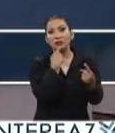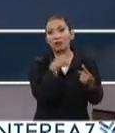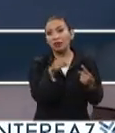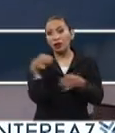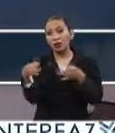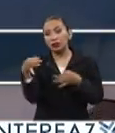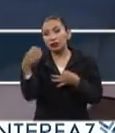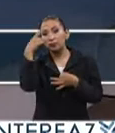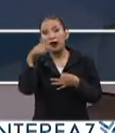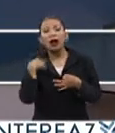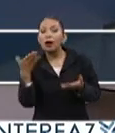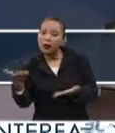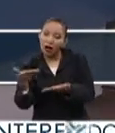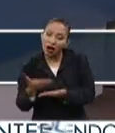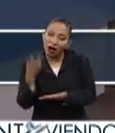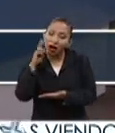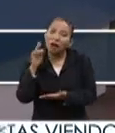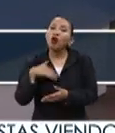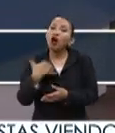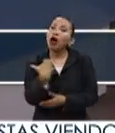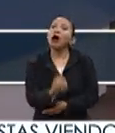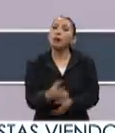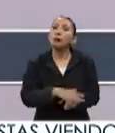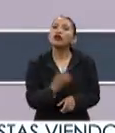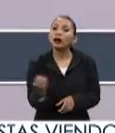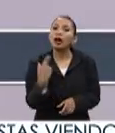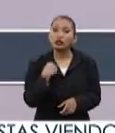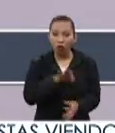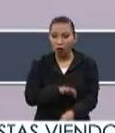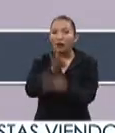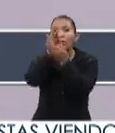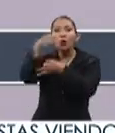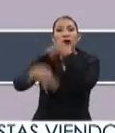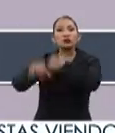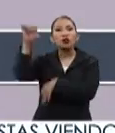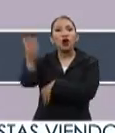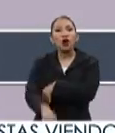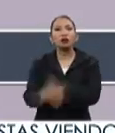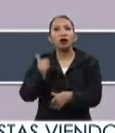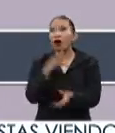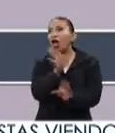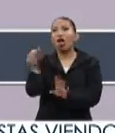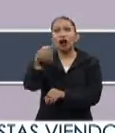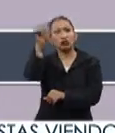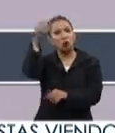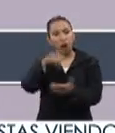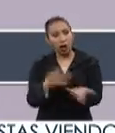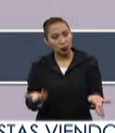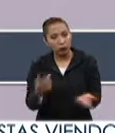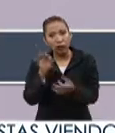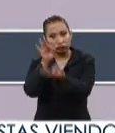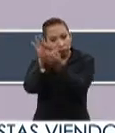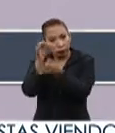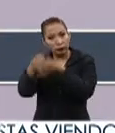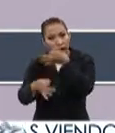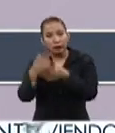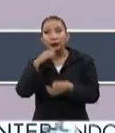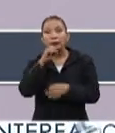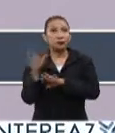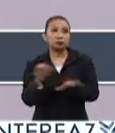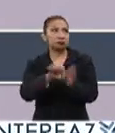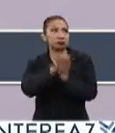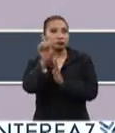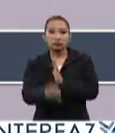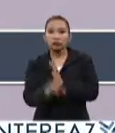mandato judicial para la detención, a que se le ponga a disposición de manera inmediata, pero lo mismo sucede en muchas otras materias, en